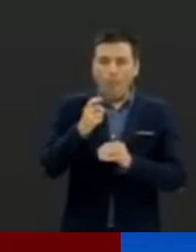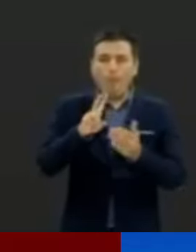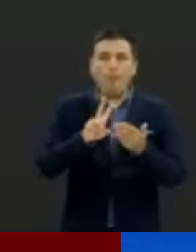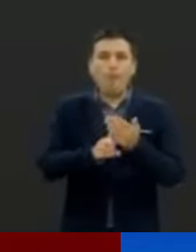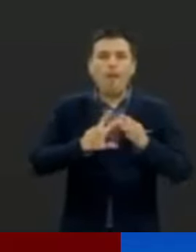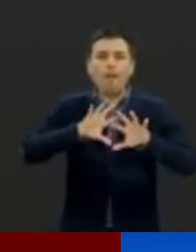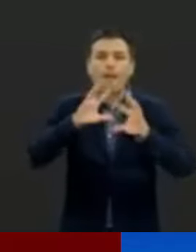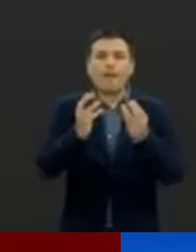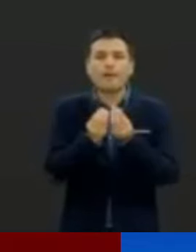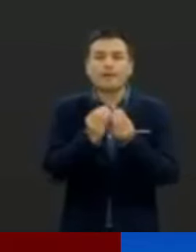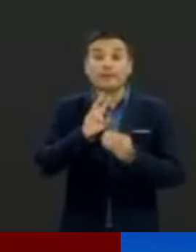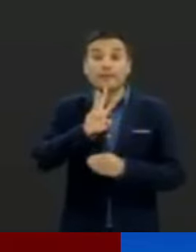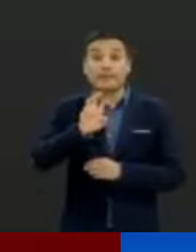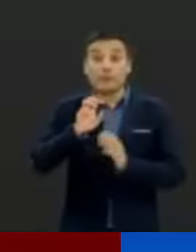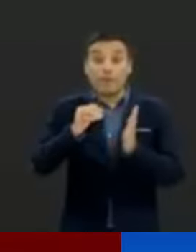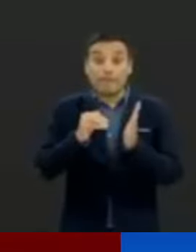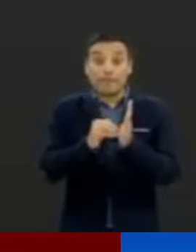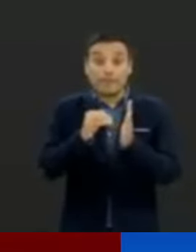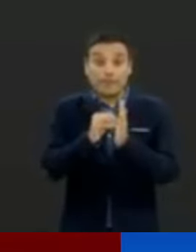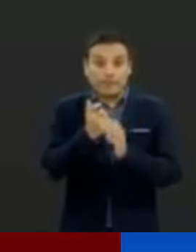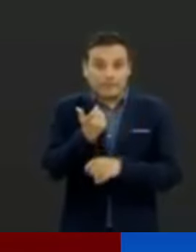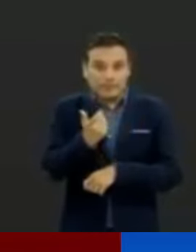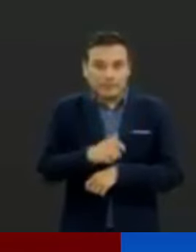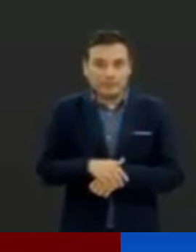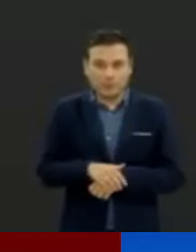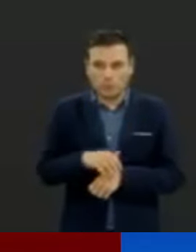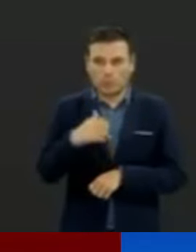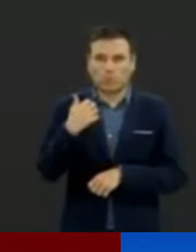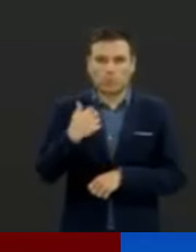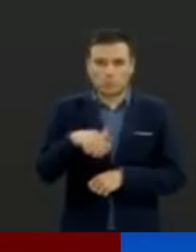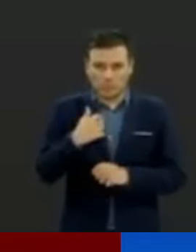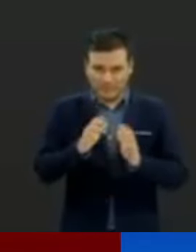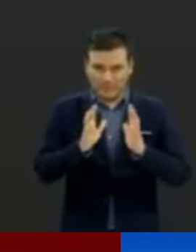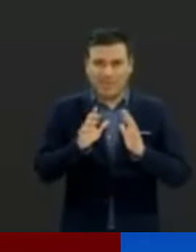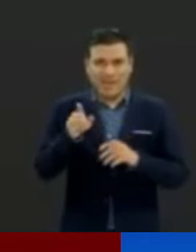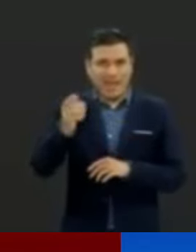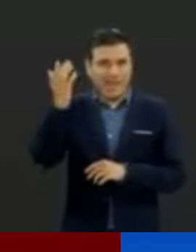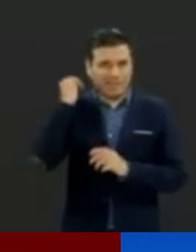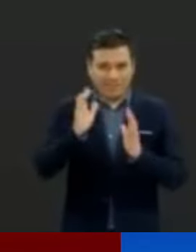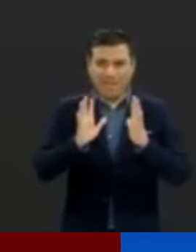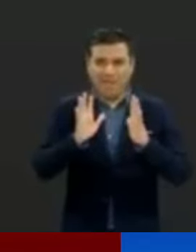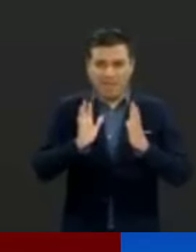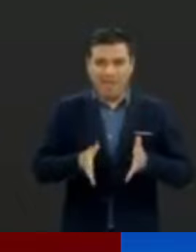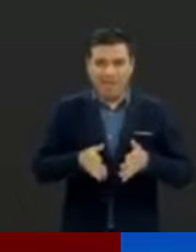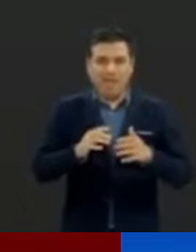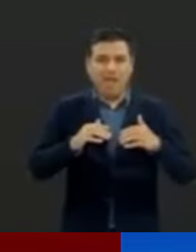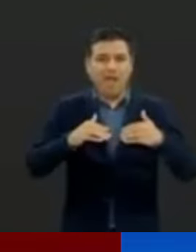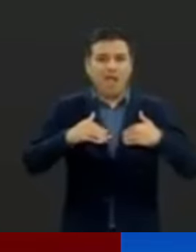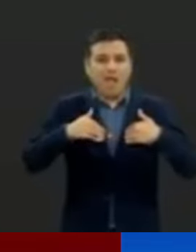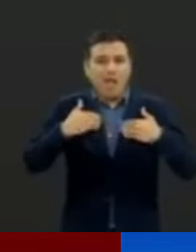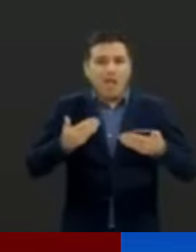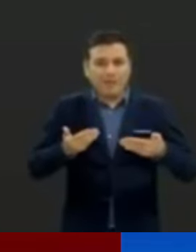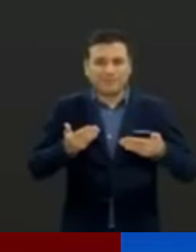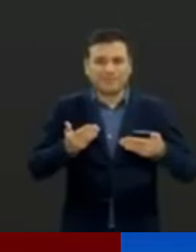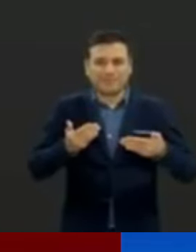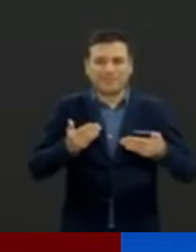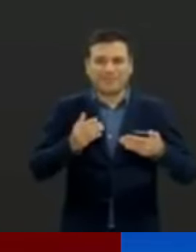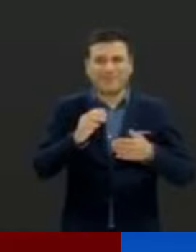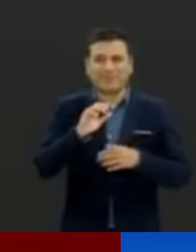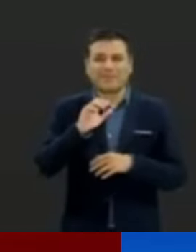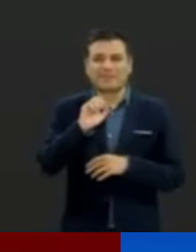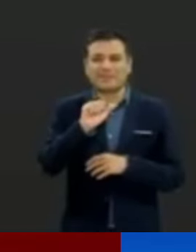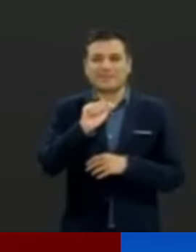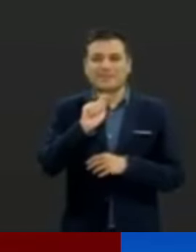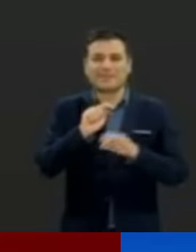calcula es de 300 millones de pesos y fue reportada en su declaración patrimonial únicamente por 7.2